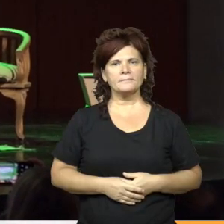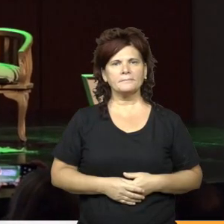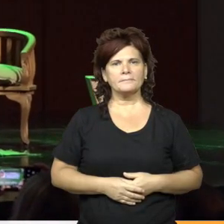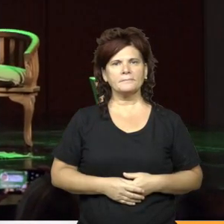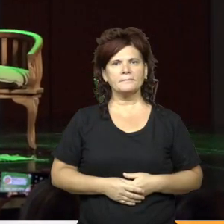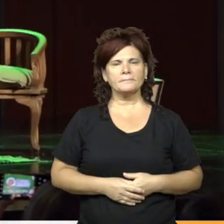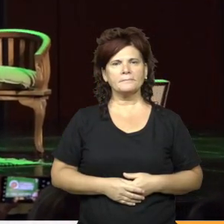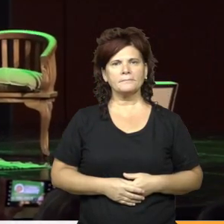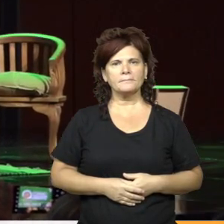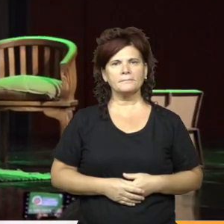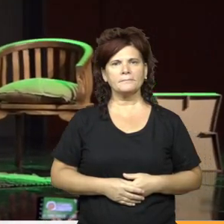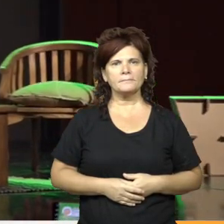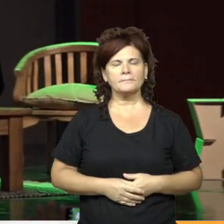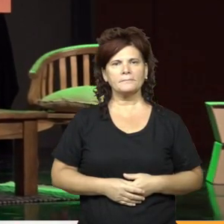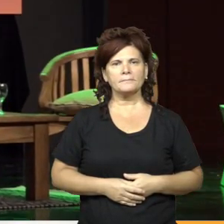Empiezo.